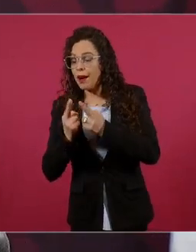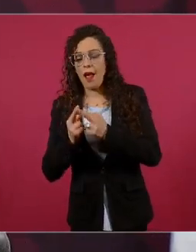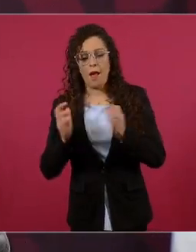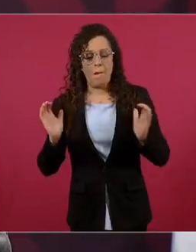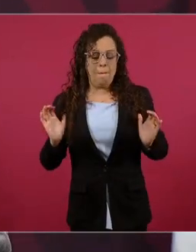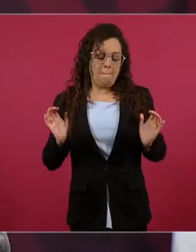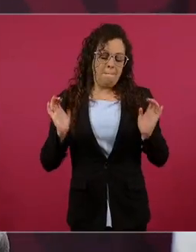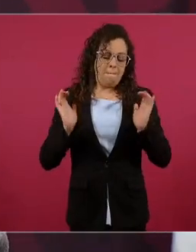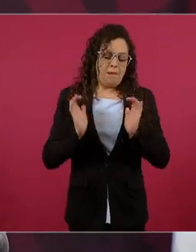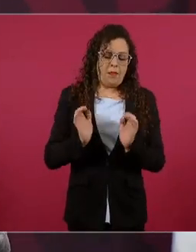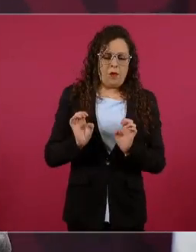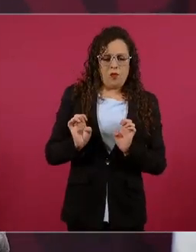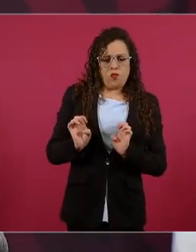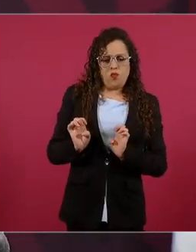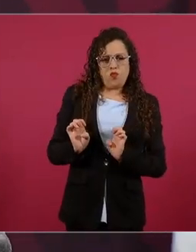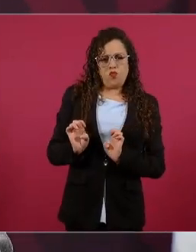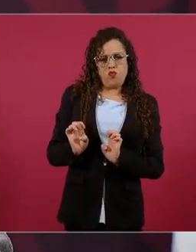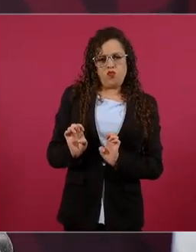engominados.